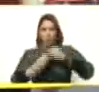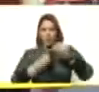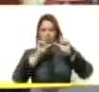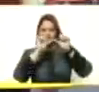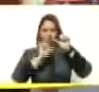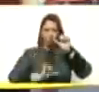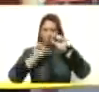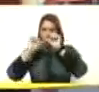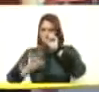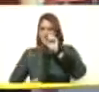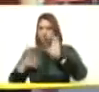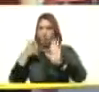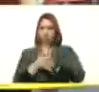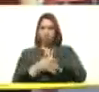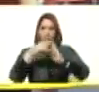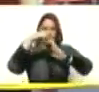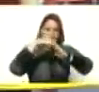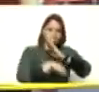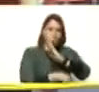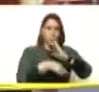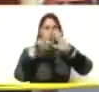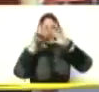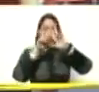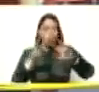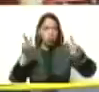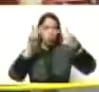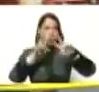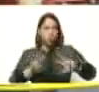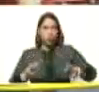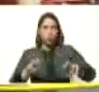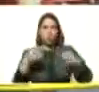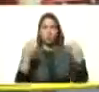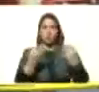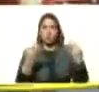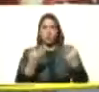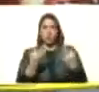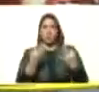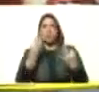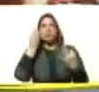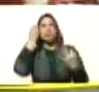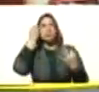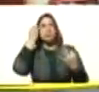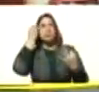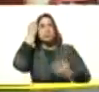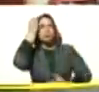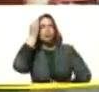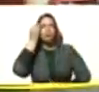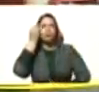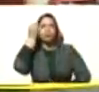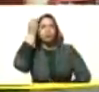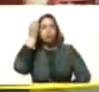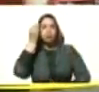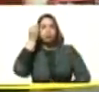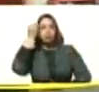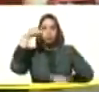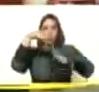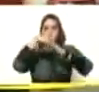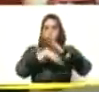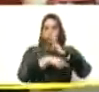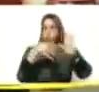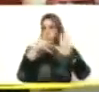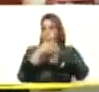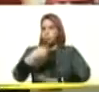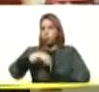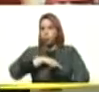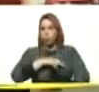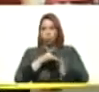detalle, en profundidad, siempre meditando en la profundidad de nuestro